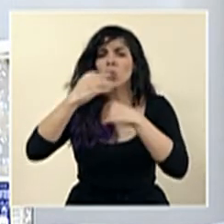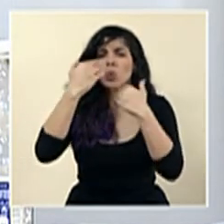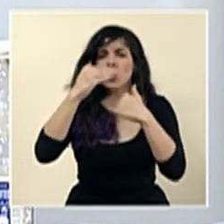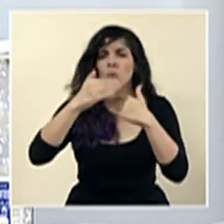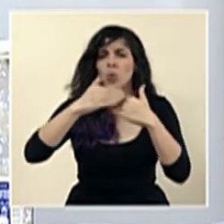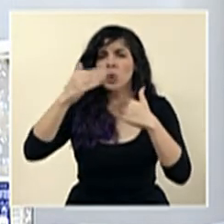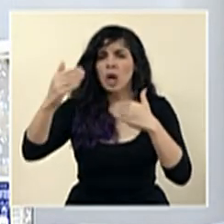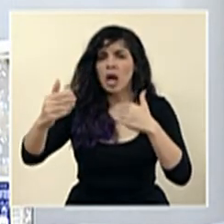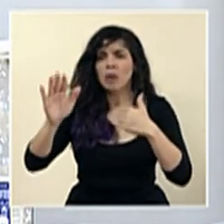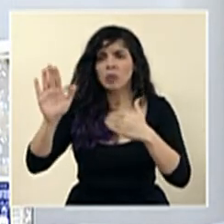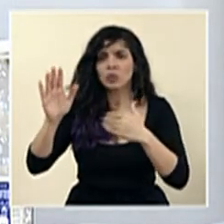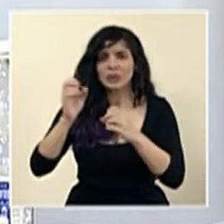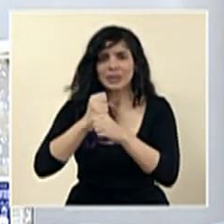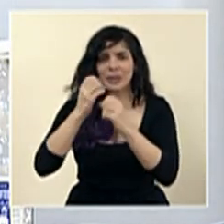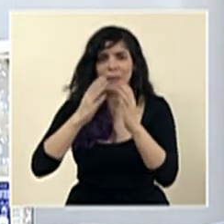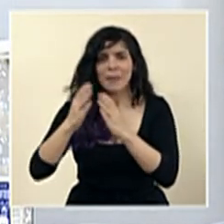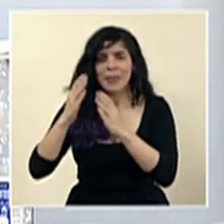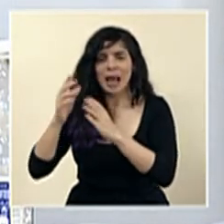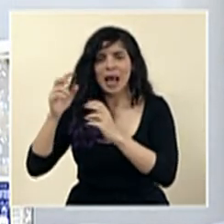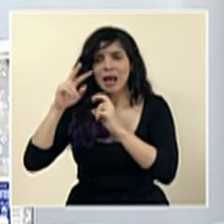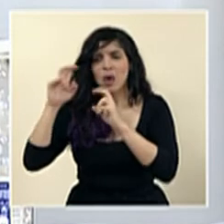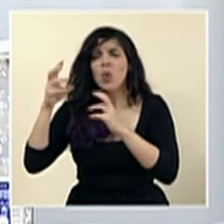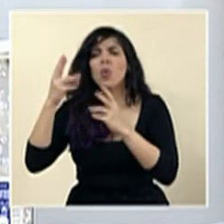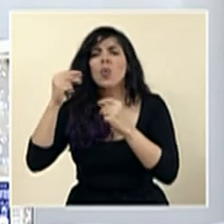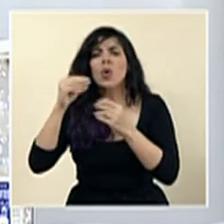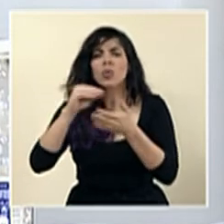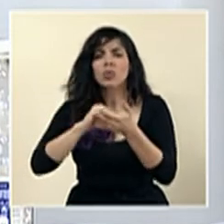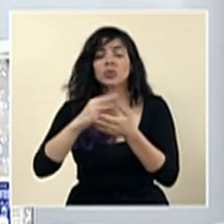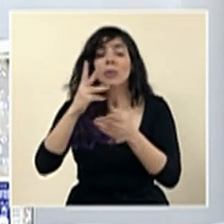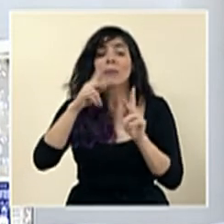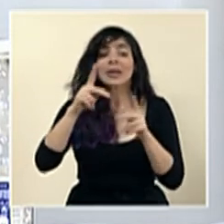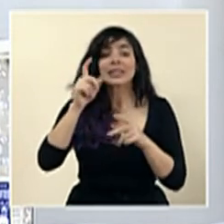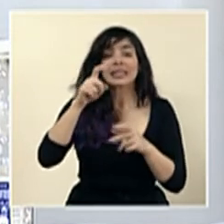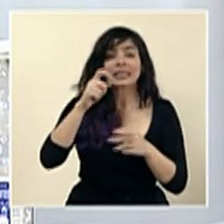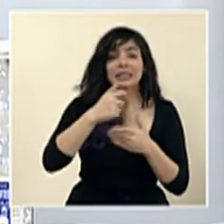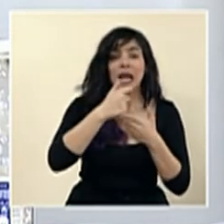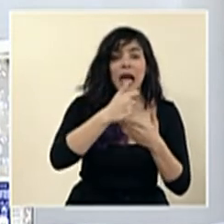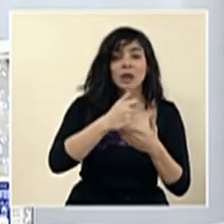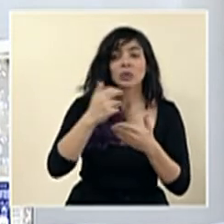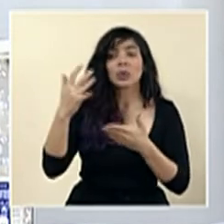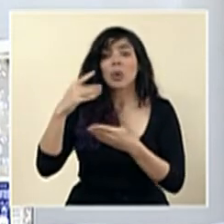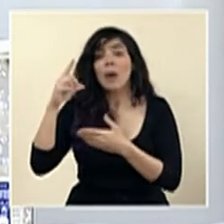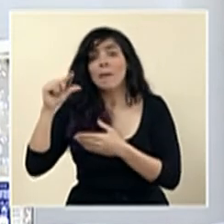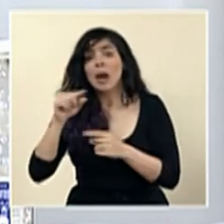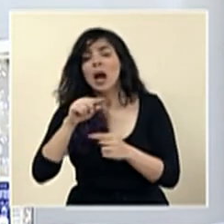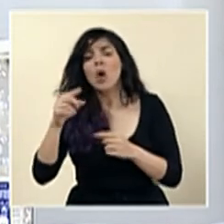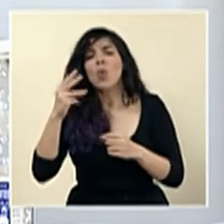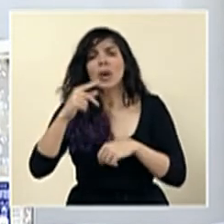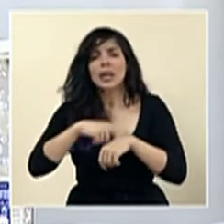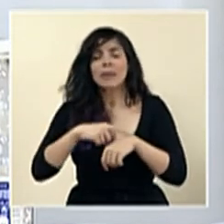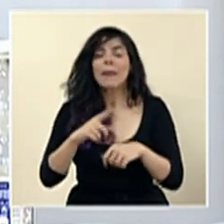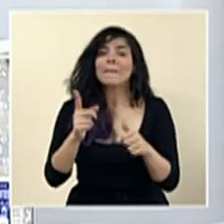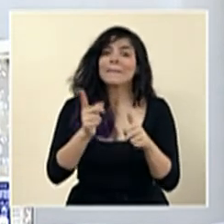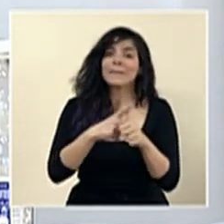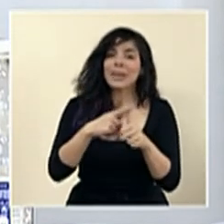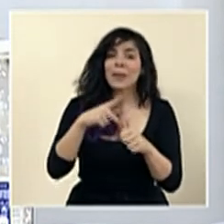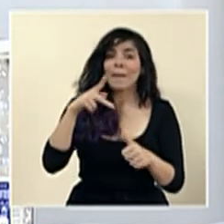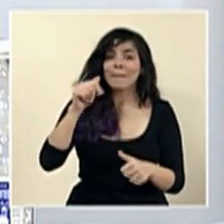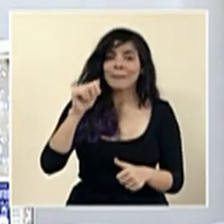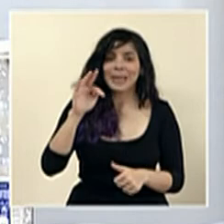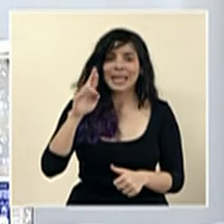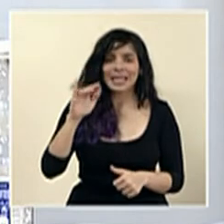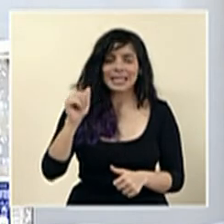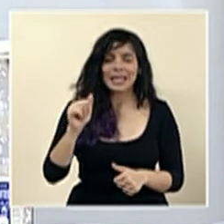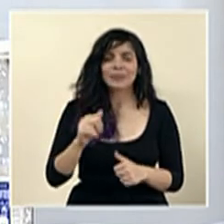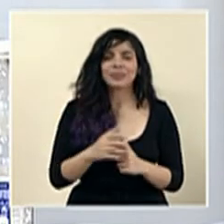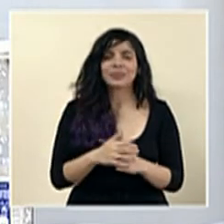restricción sanitaria y por lo tanto que las personas requerirán ayuda y que la recaudación se mantendrá baja? Primero, doña Patricia,